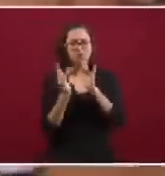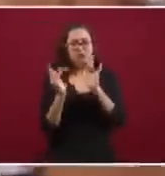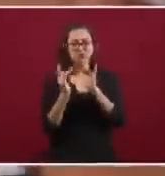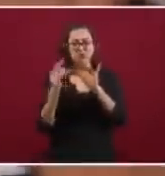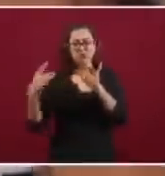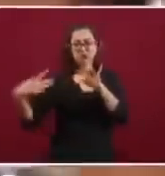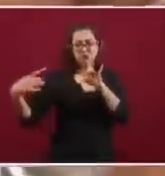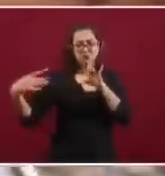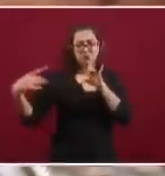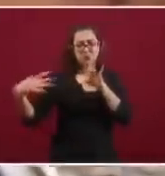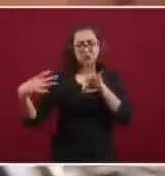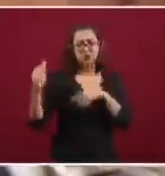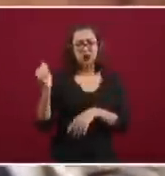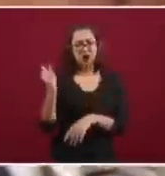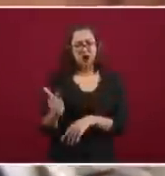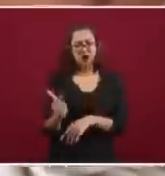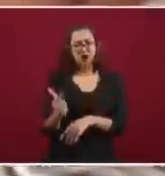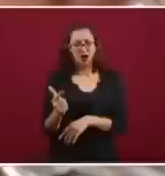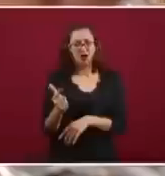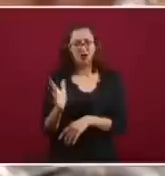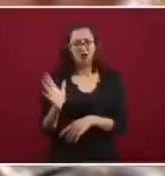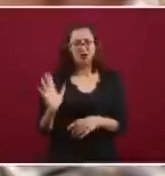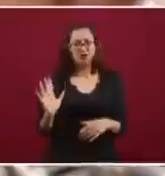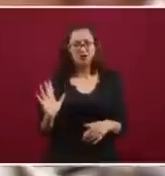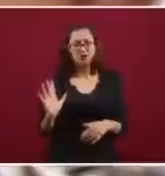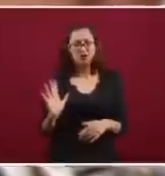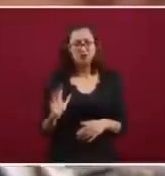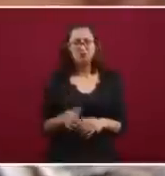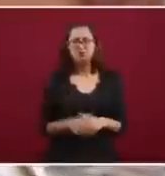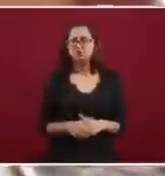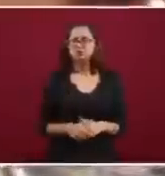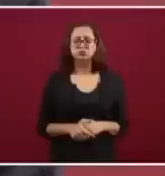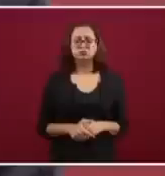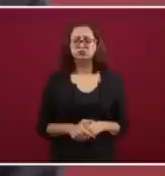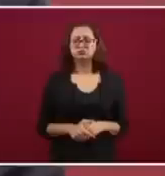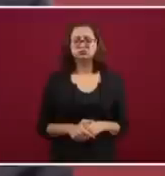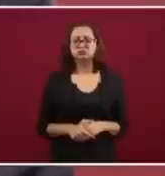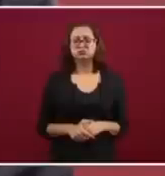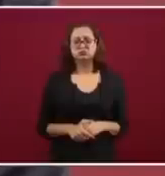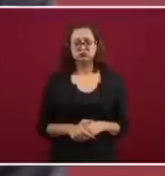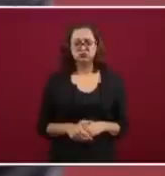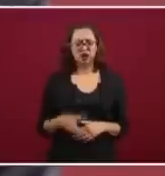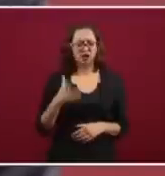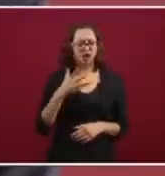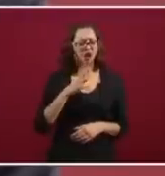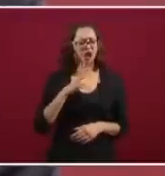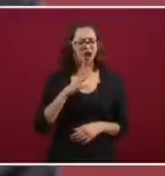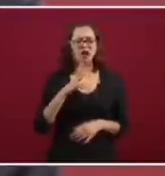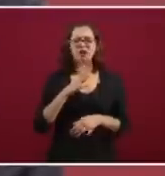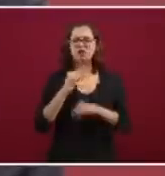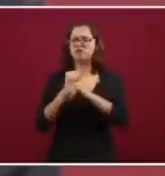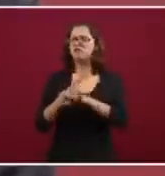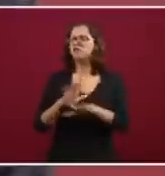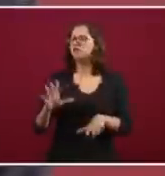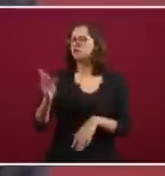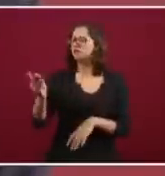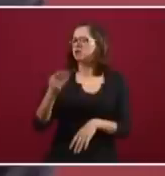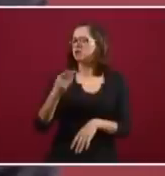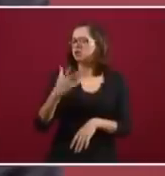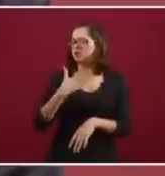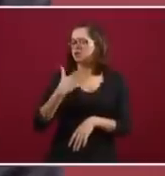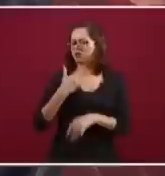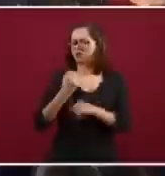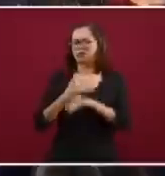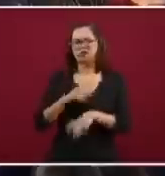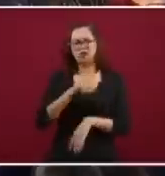con algún despacho o algún gobierno? No, por ahí tengo el informe que me dieron. A ver si